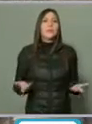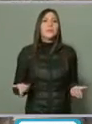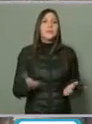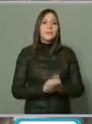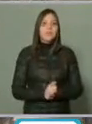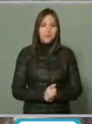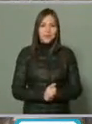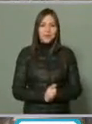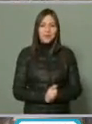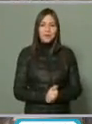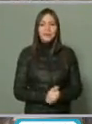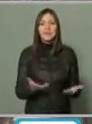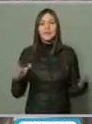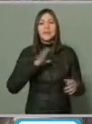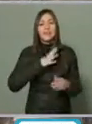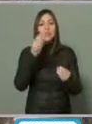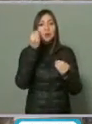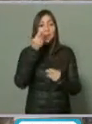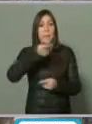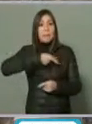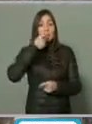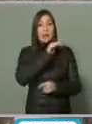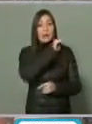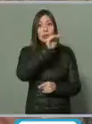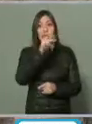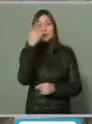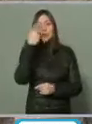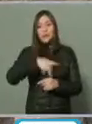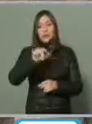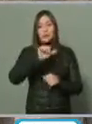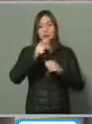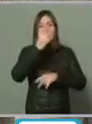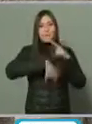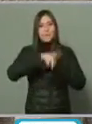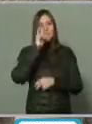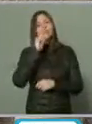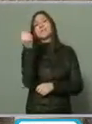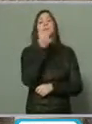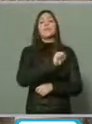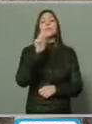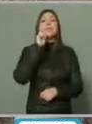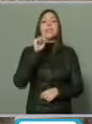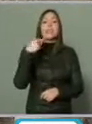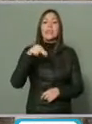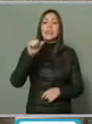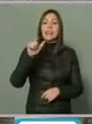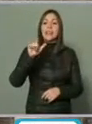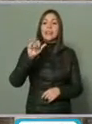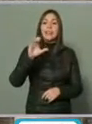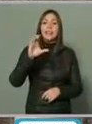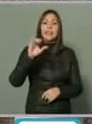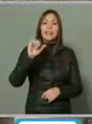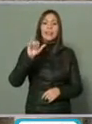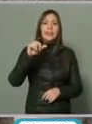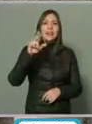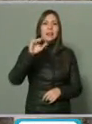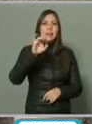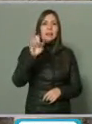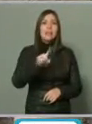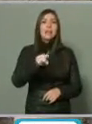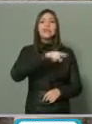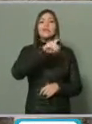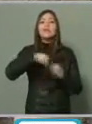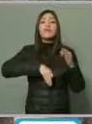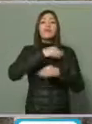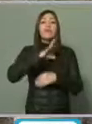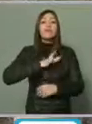Pues tenemos muchas preguntas, pero por supuesto está con nosotros nuestra especialista Alicia Ramírez para contestar pues a todas las dudas de